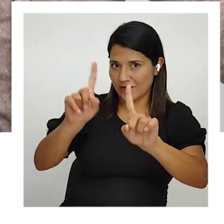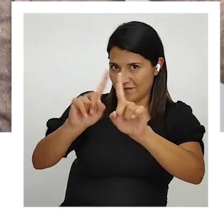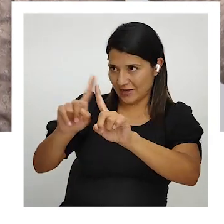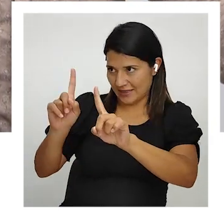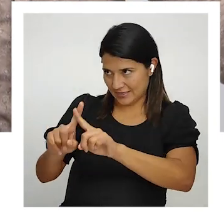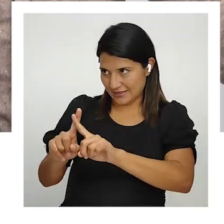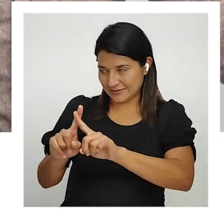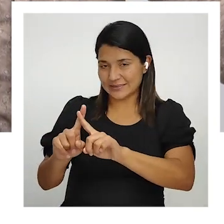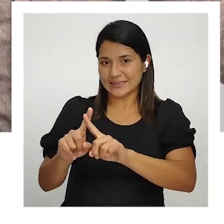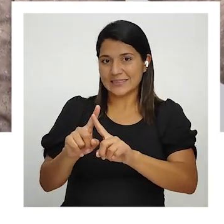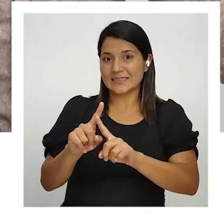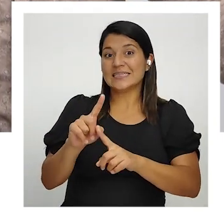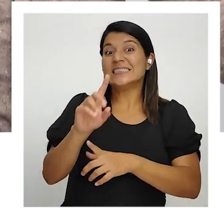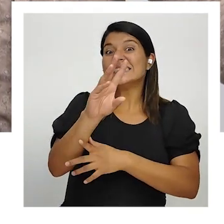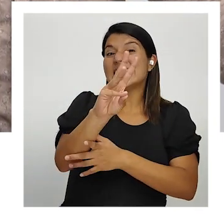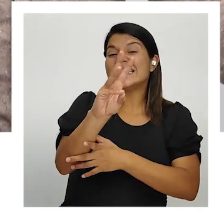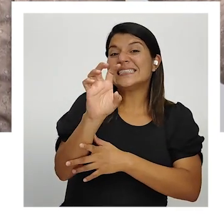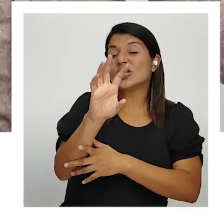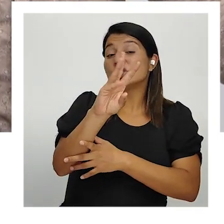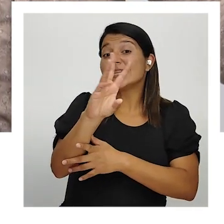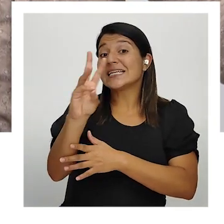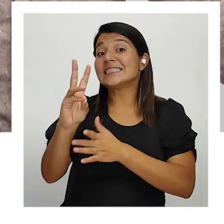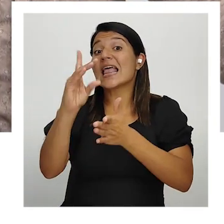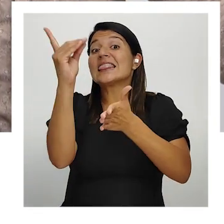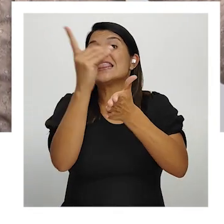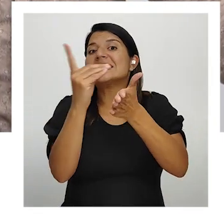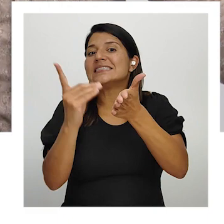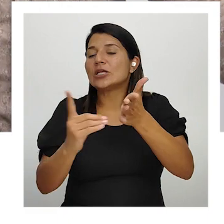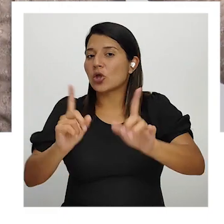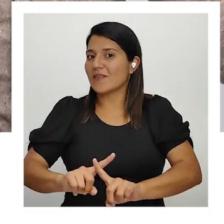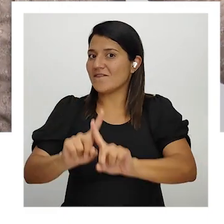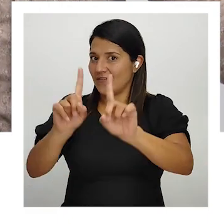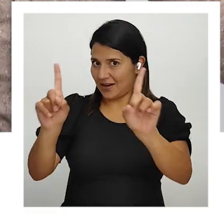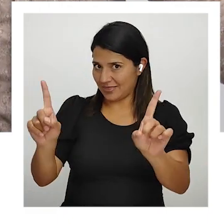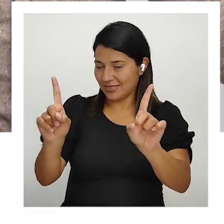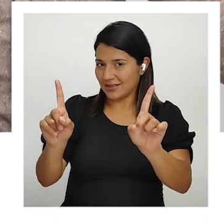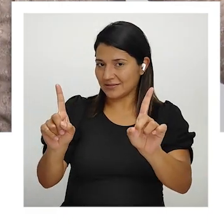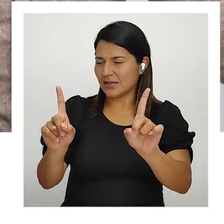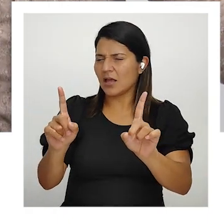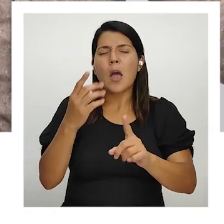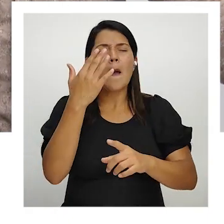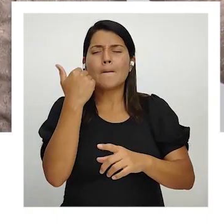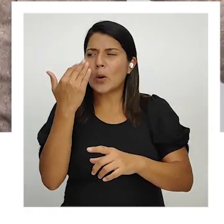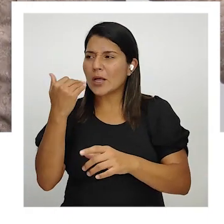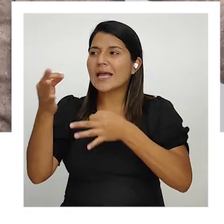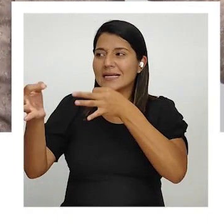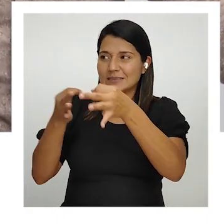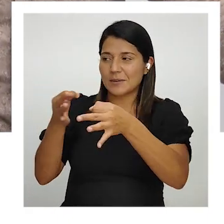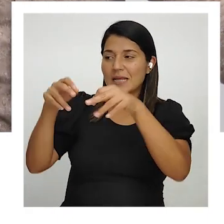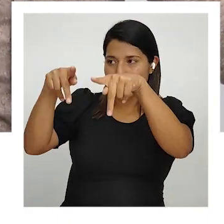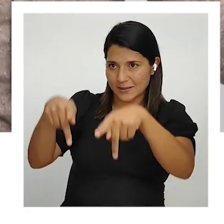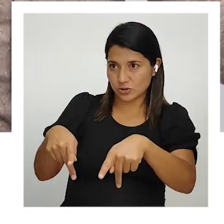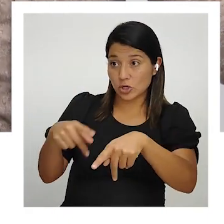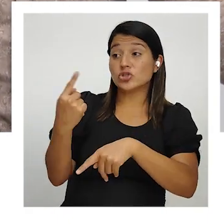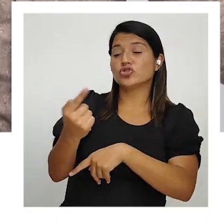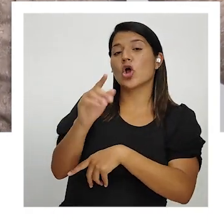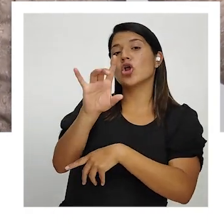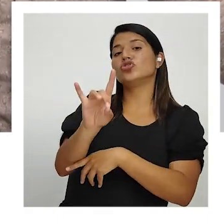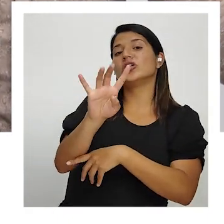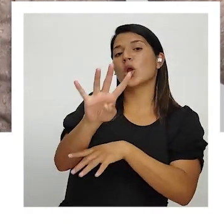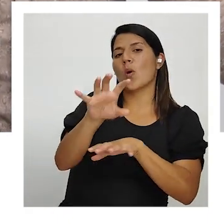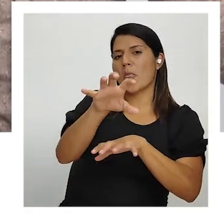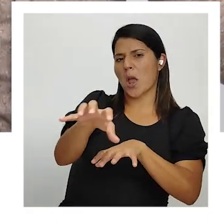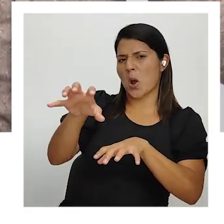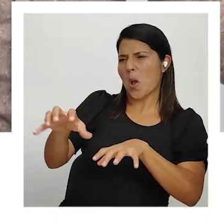¿Por qué? Expliquémosle a la gente por qué es que, a pesar de que son solamente 84 cantones, claro, hay